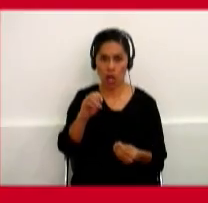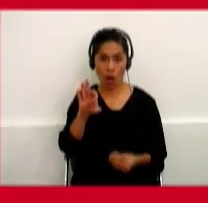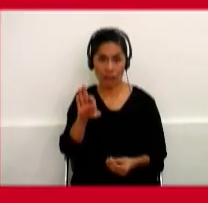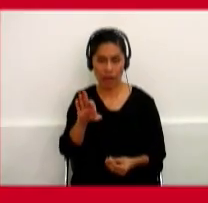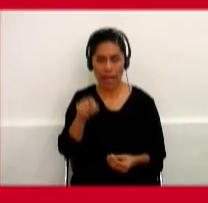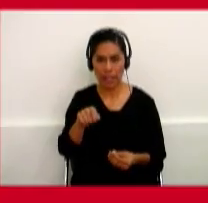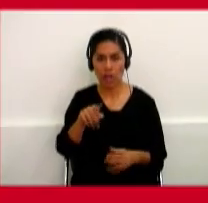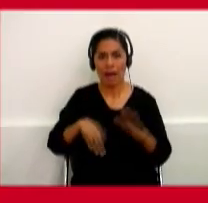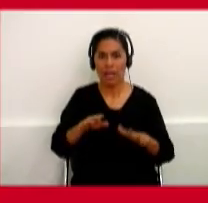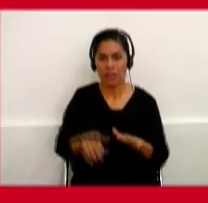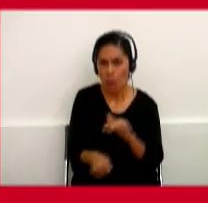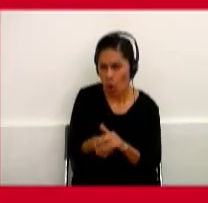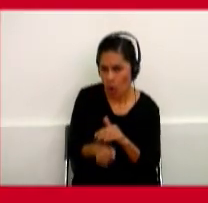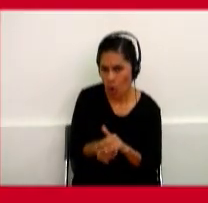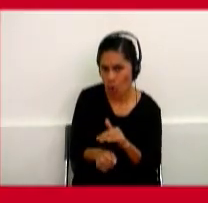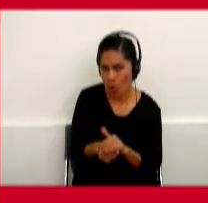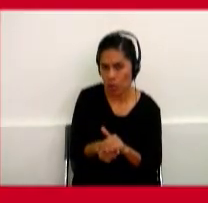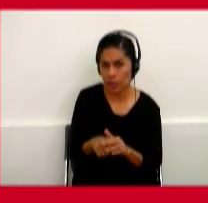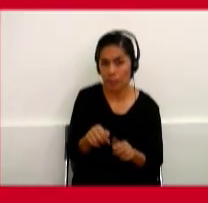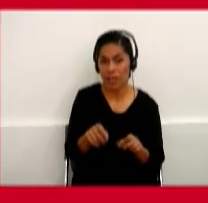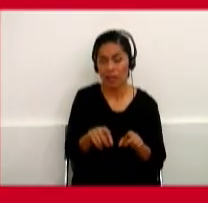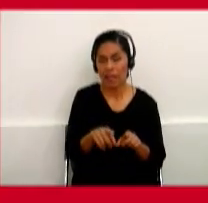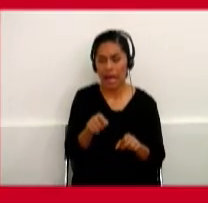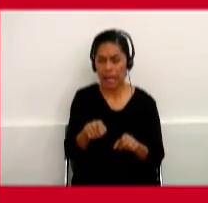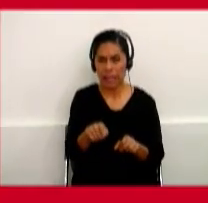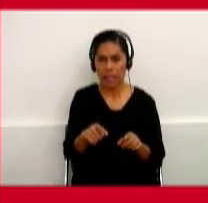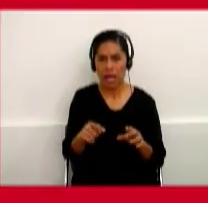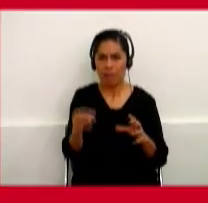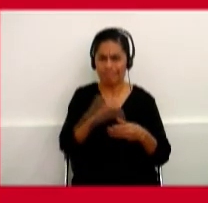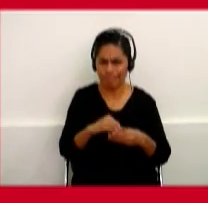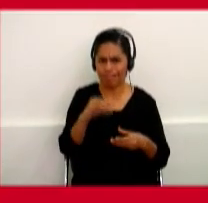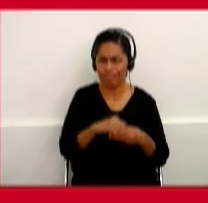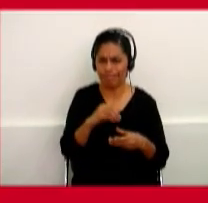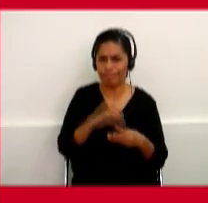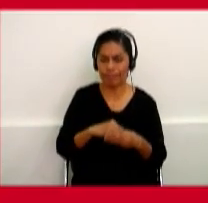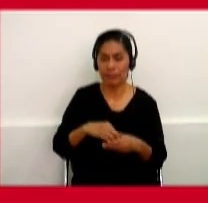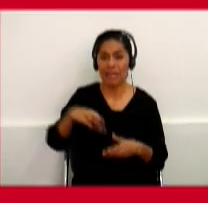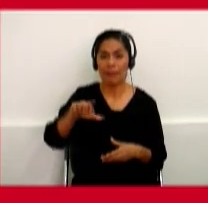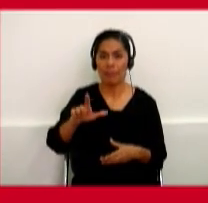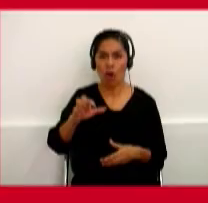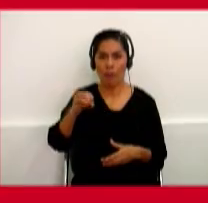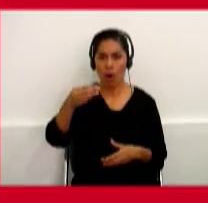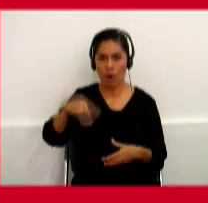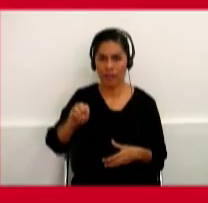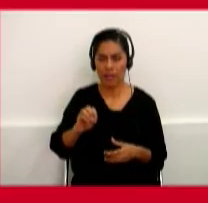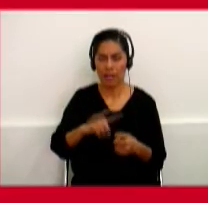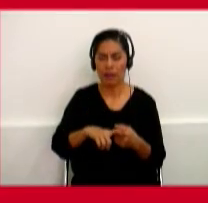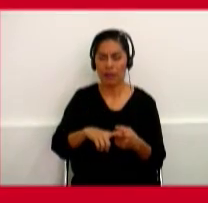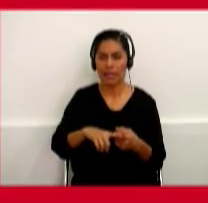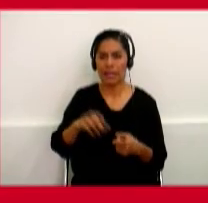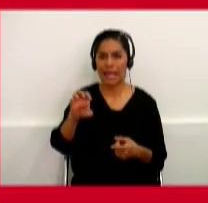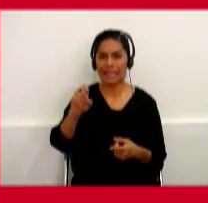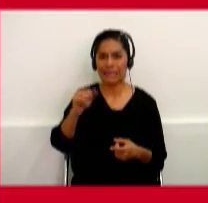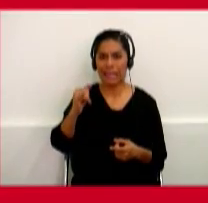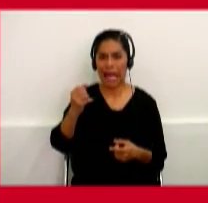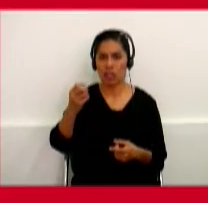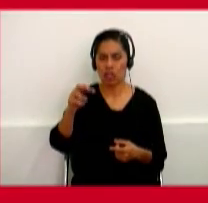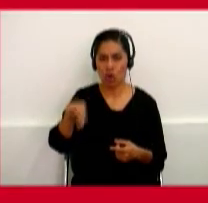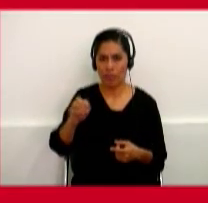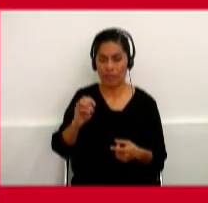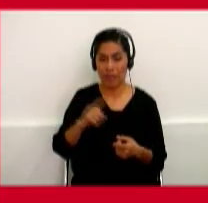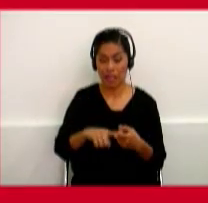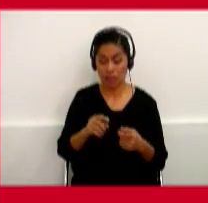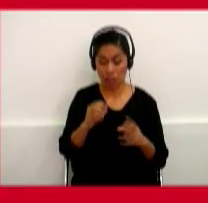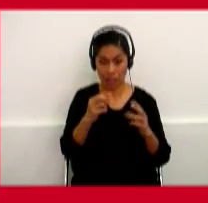oculta algunos valores de plomo y estaño que se acumulan. Las limitaciones que encontramos es que el modelo